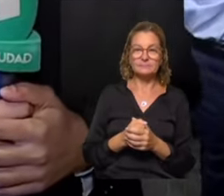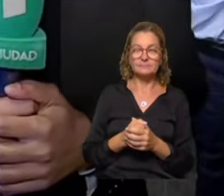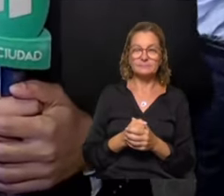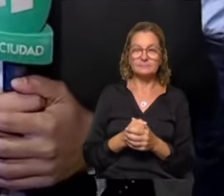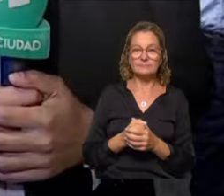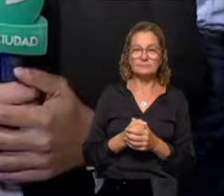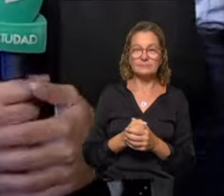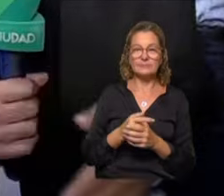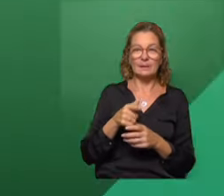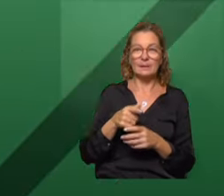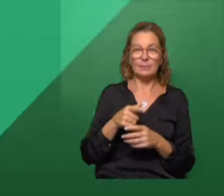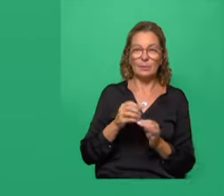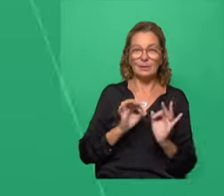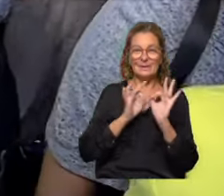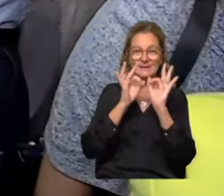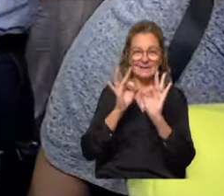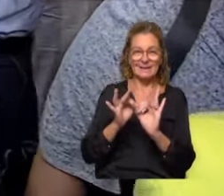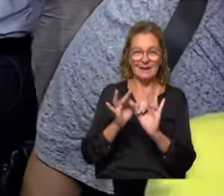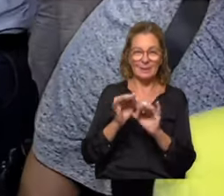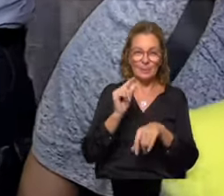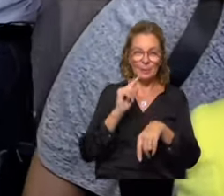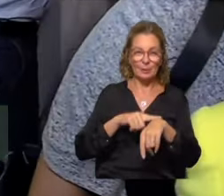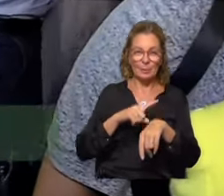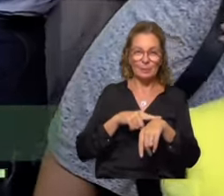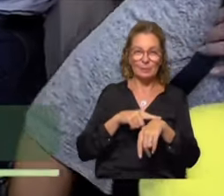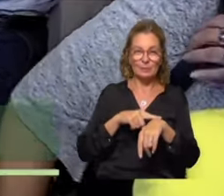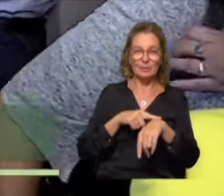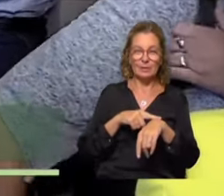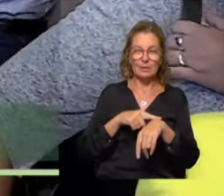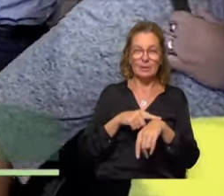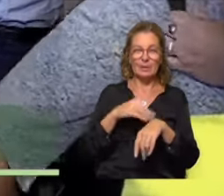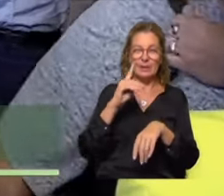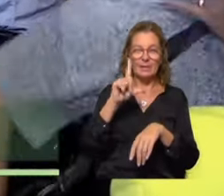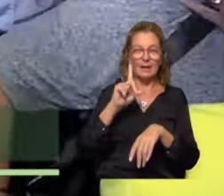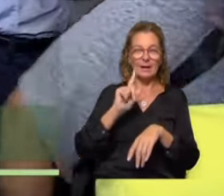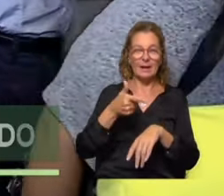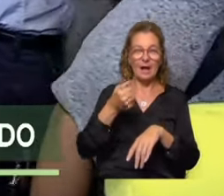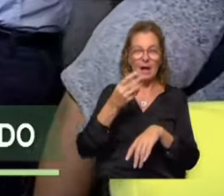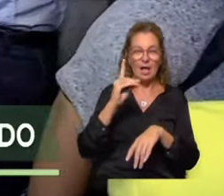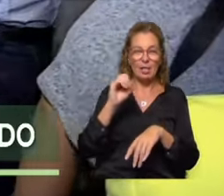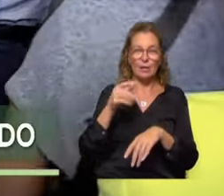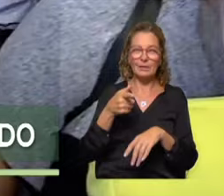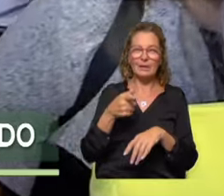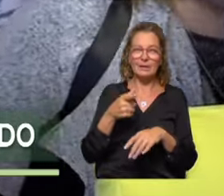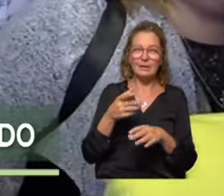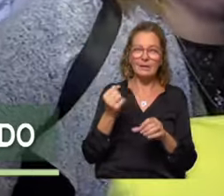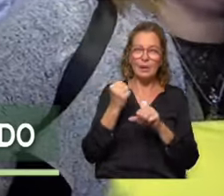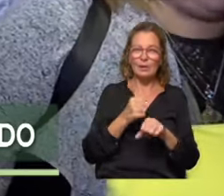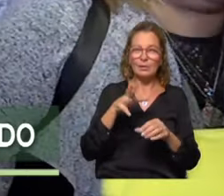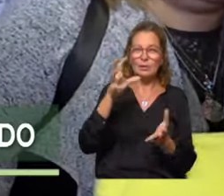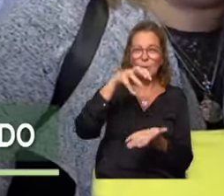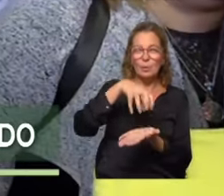Natalia, así es. Acaba de llegar hace algunos minutos el precandidato Álvaro Delgado en lo que es la inauguración de esta sede